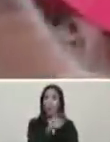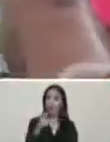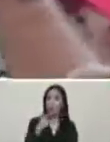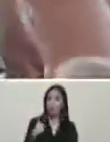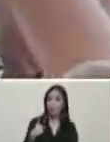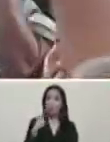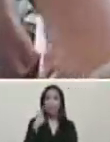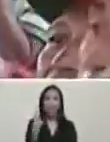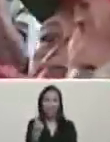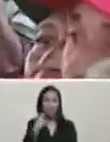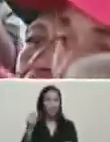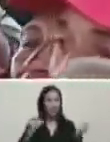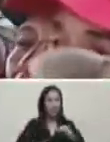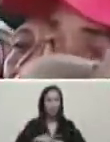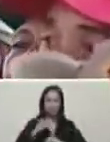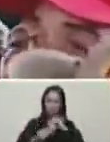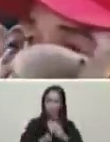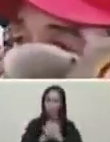falta.